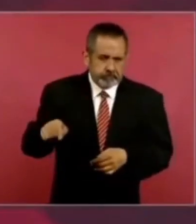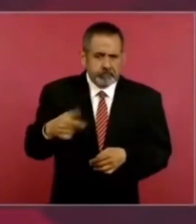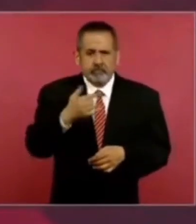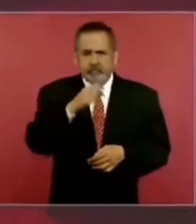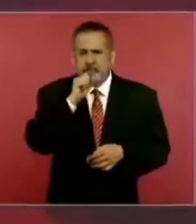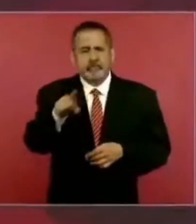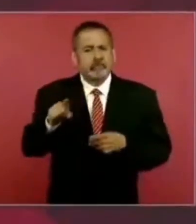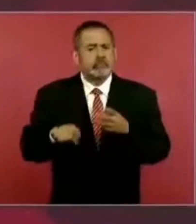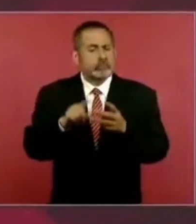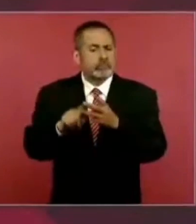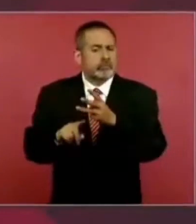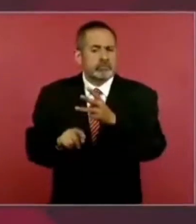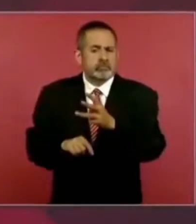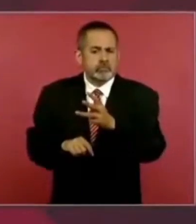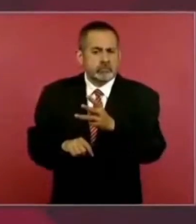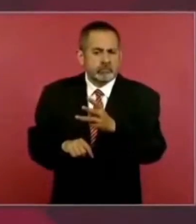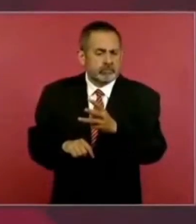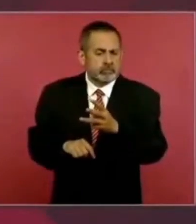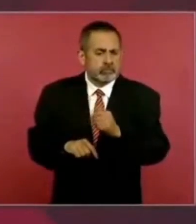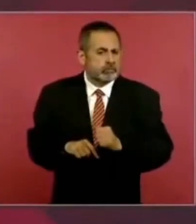de la misma